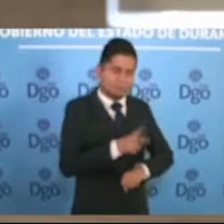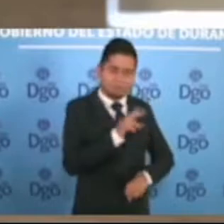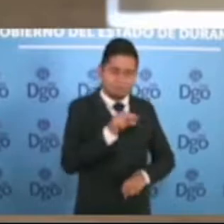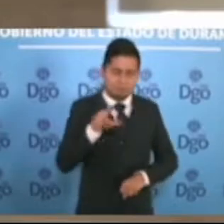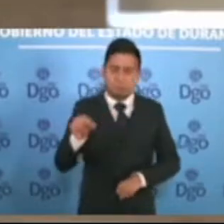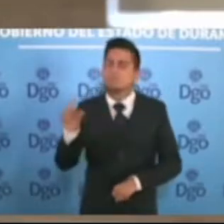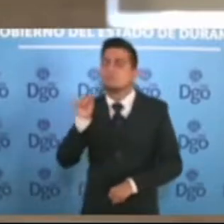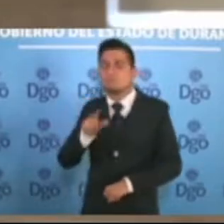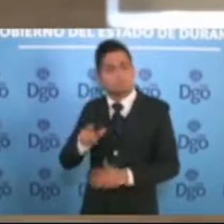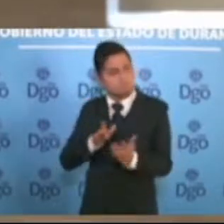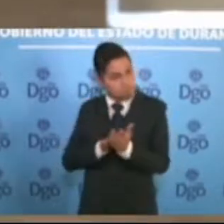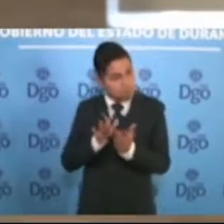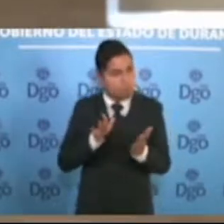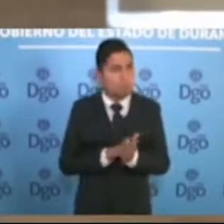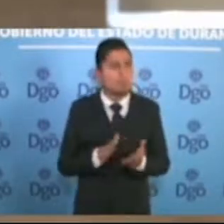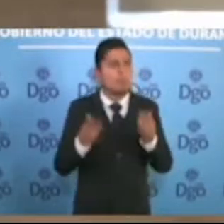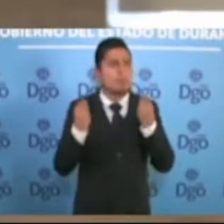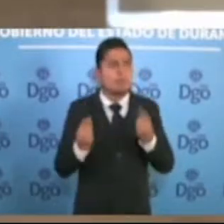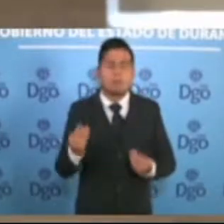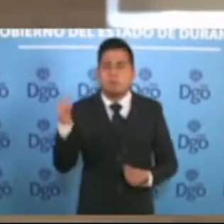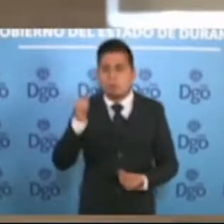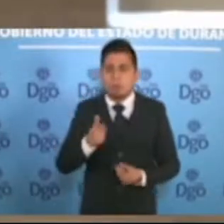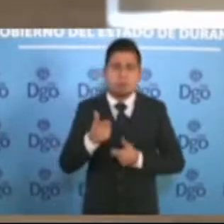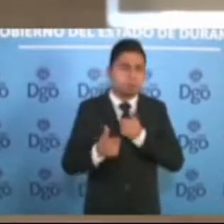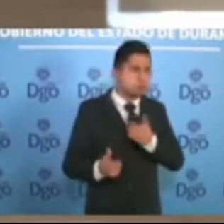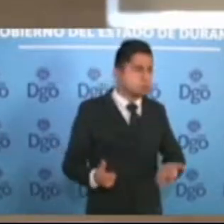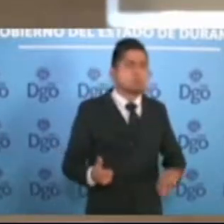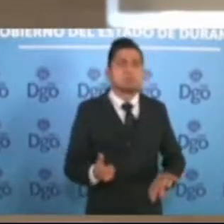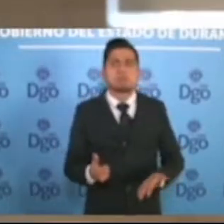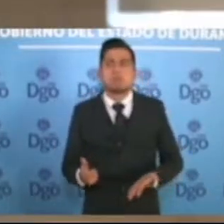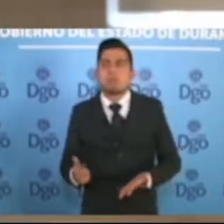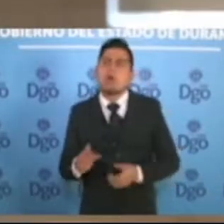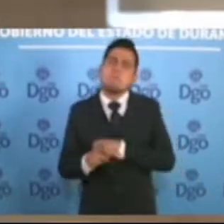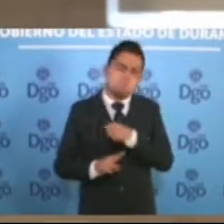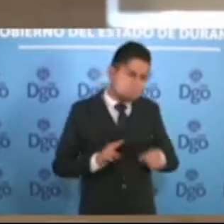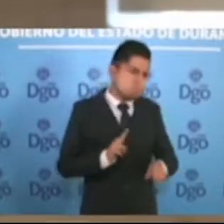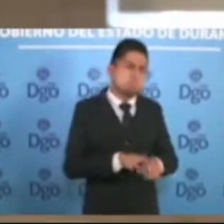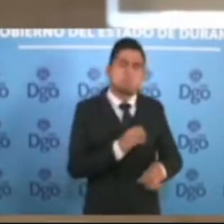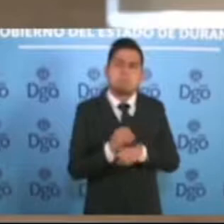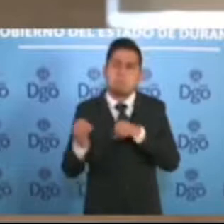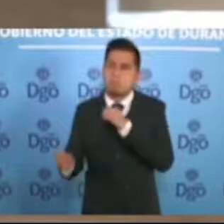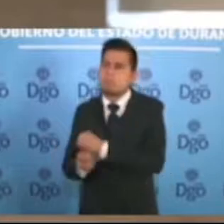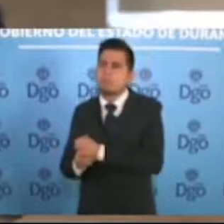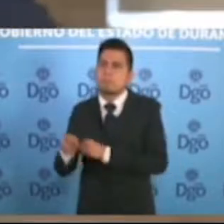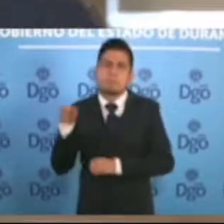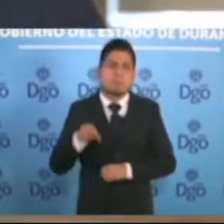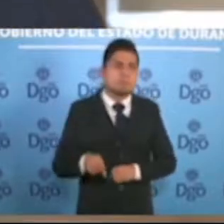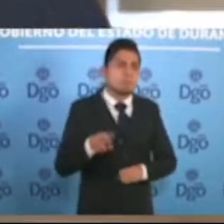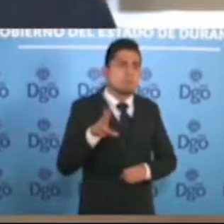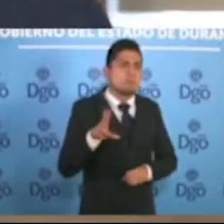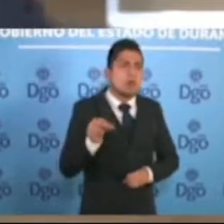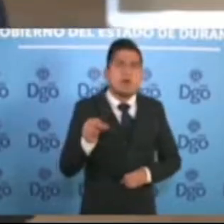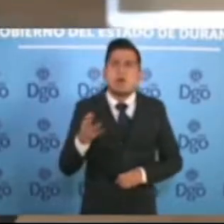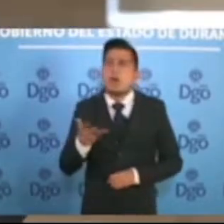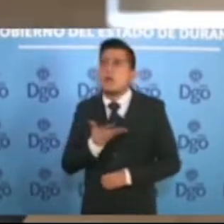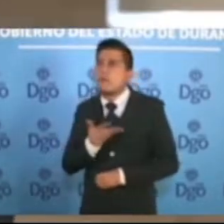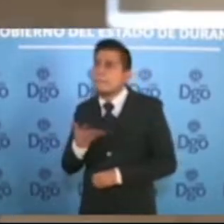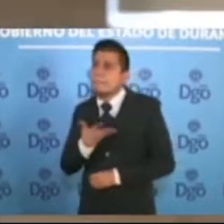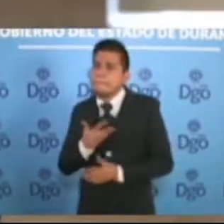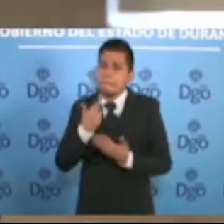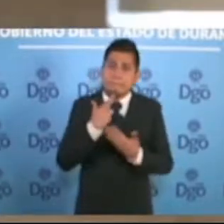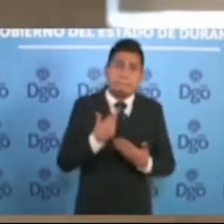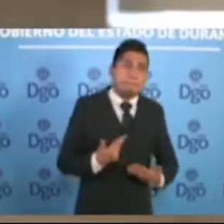sigue aportando muchos recursos naturales y no hay tal respuesta